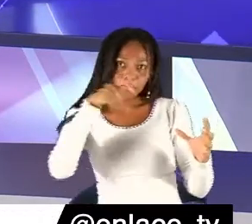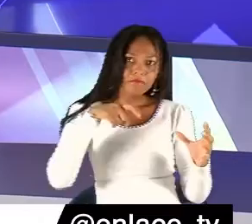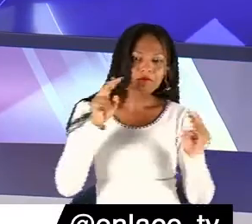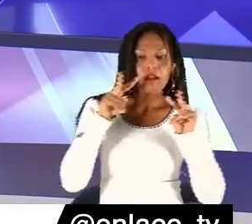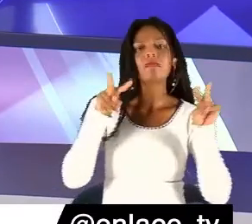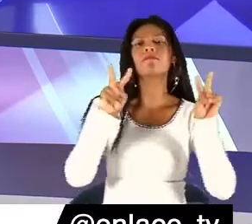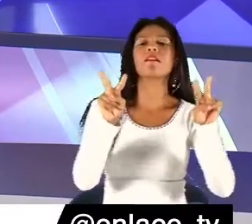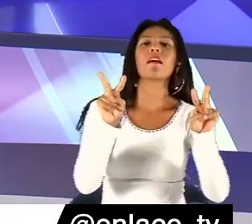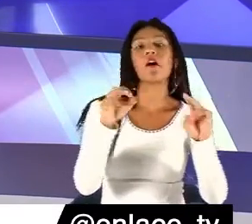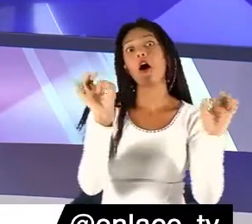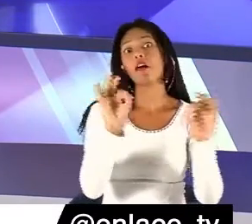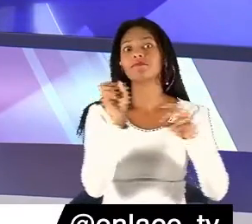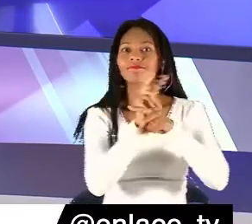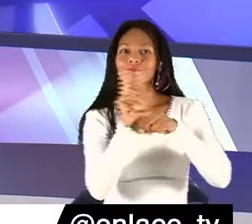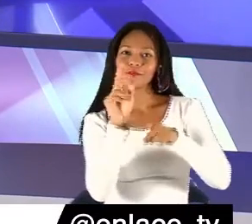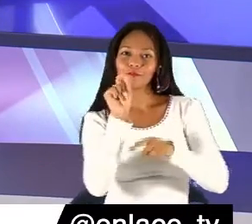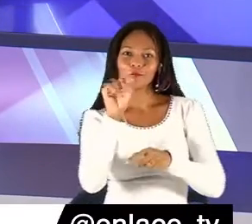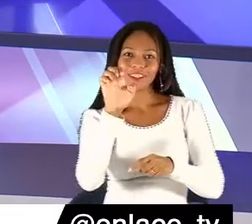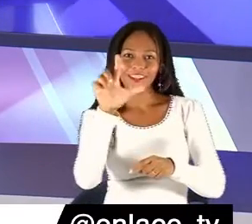vivo en